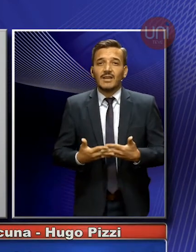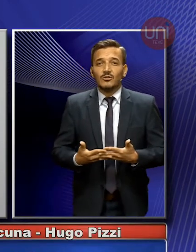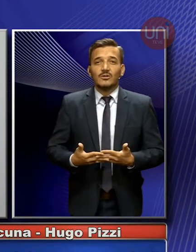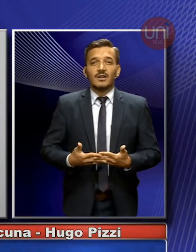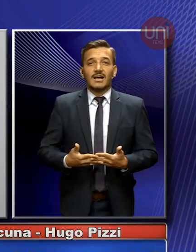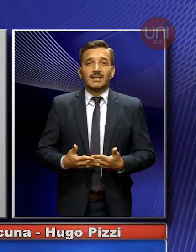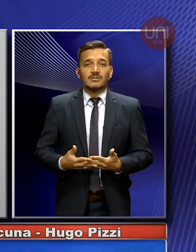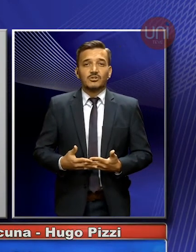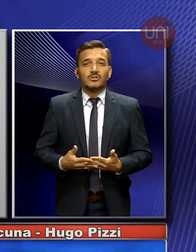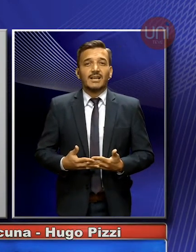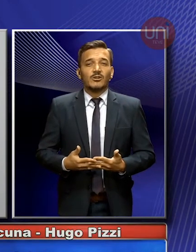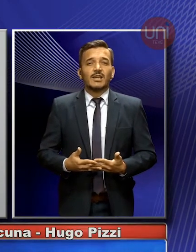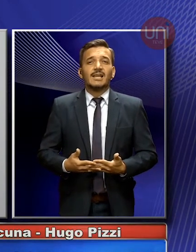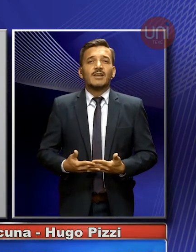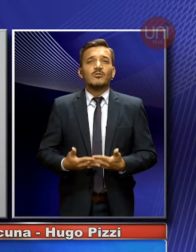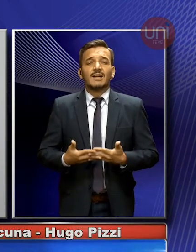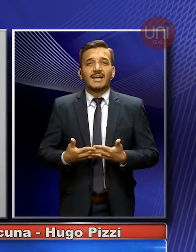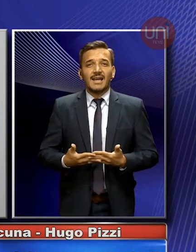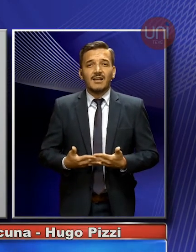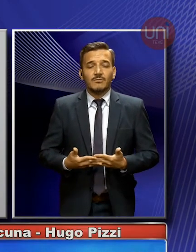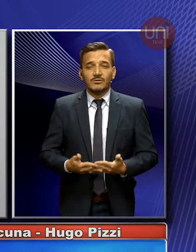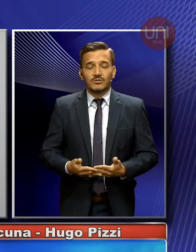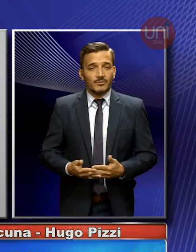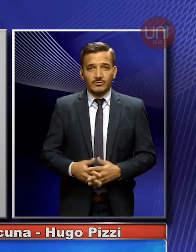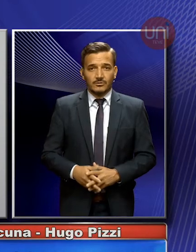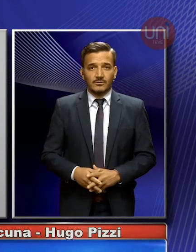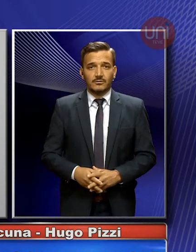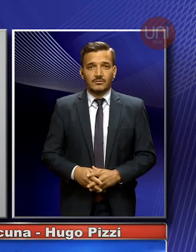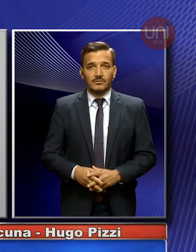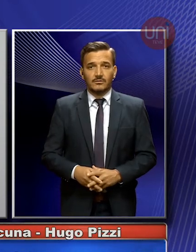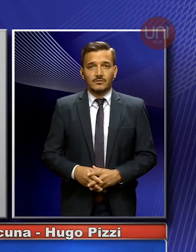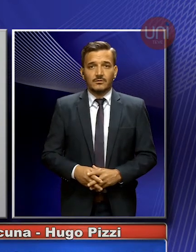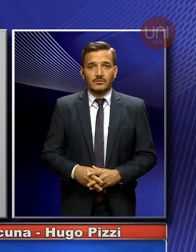atado a la situación del calor? ¿El calor matará al virus? Se lo pregunto.